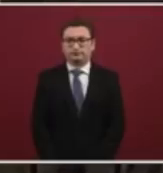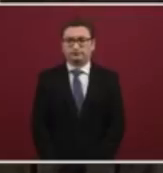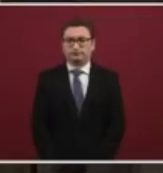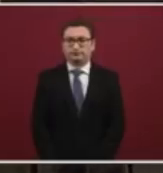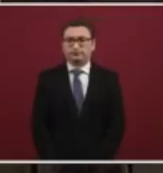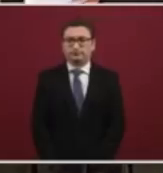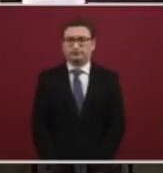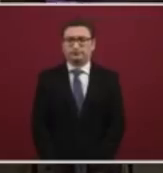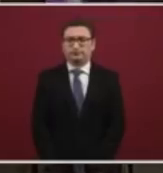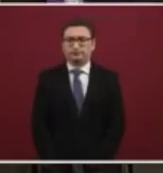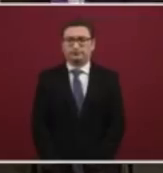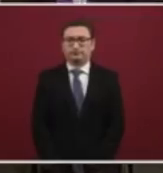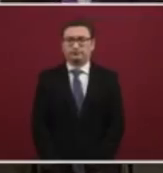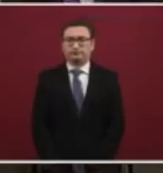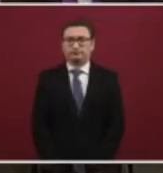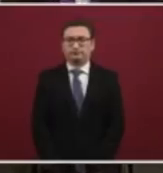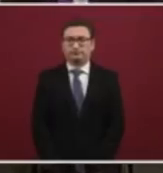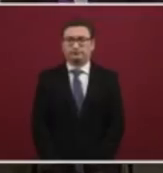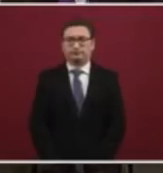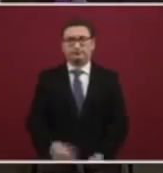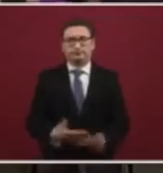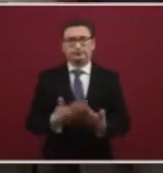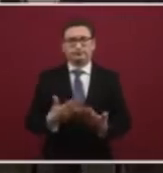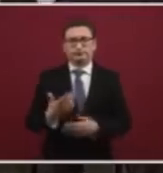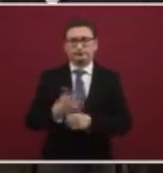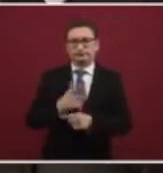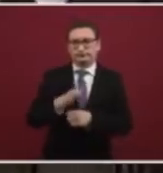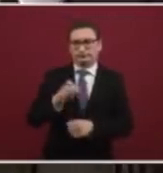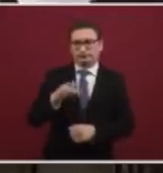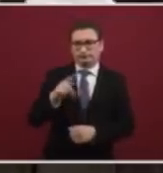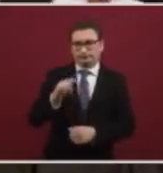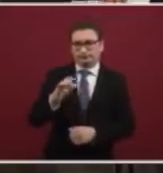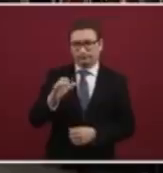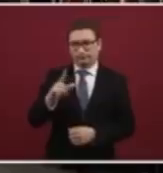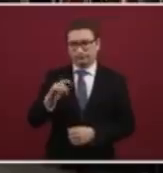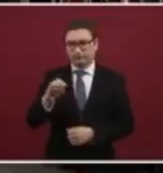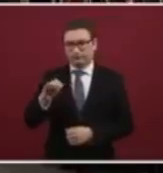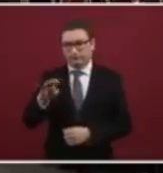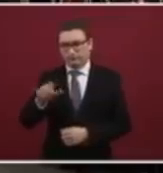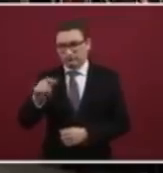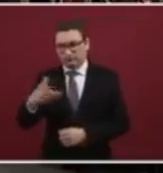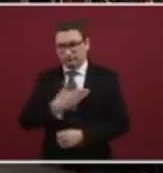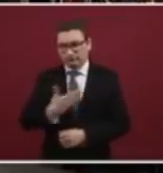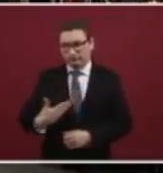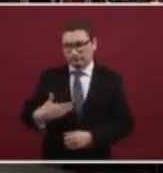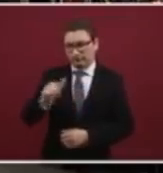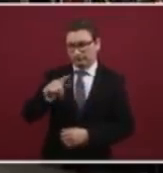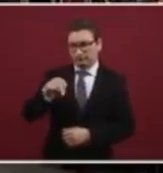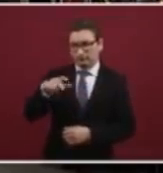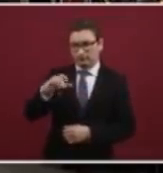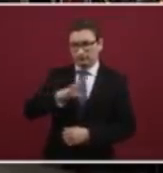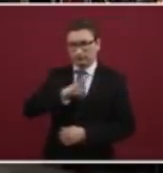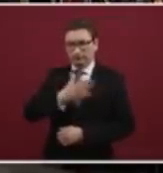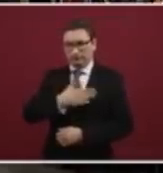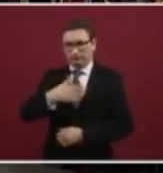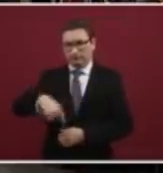ahora escuchemos al licenciado ernesto casanova presidente del ateneo español de méxico